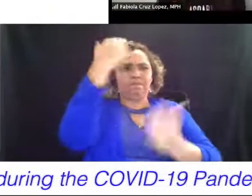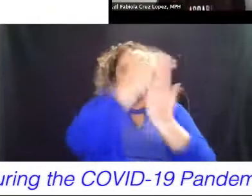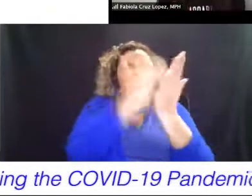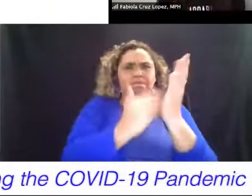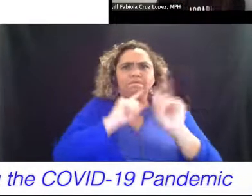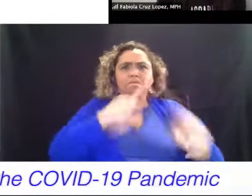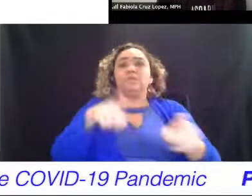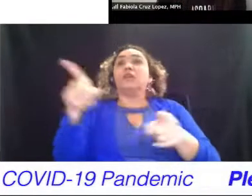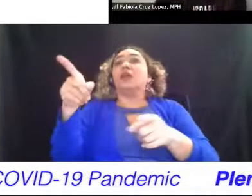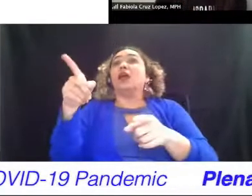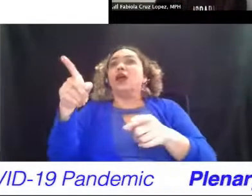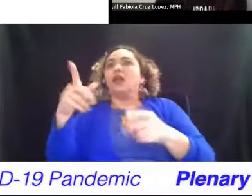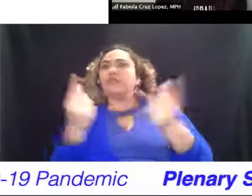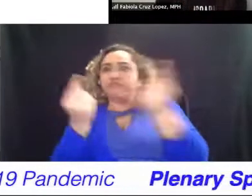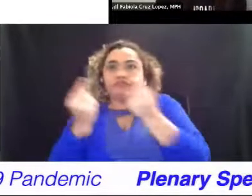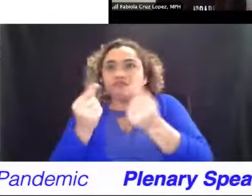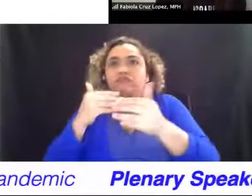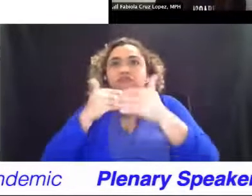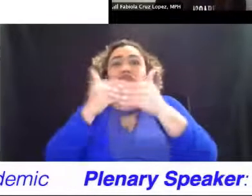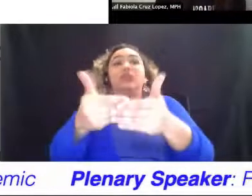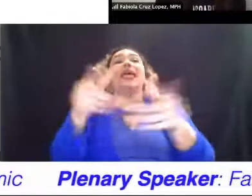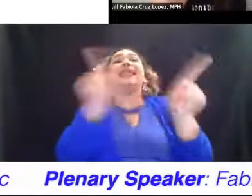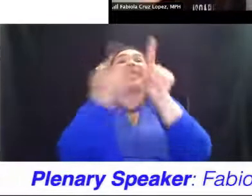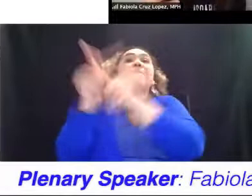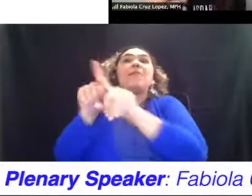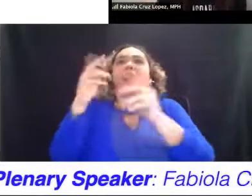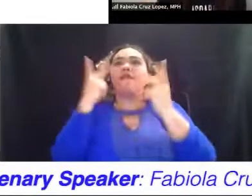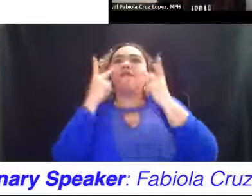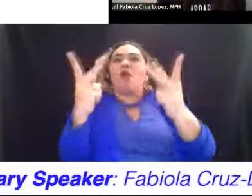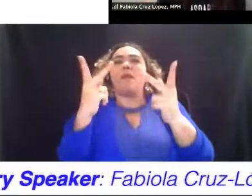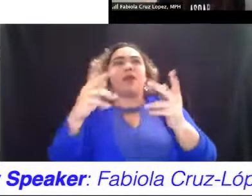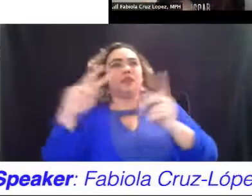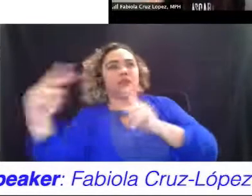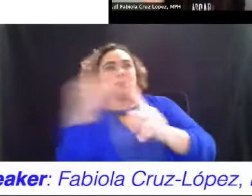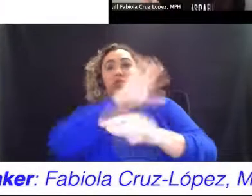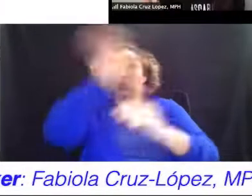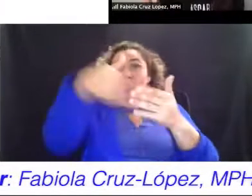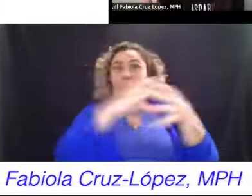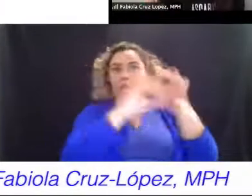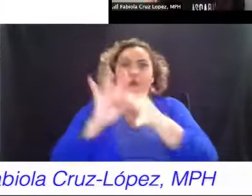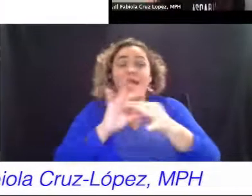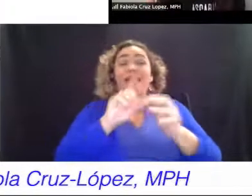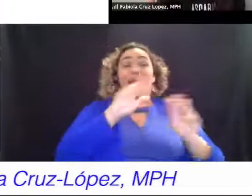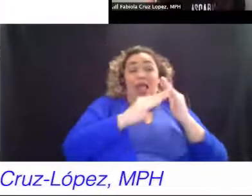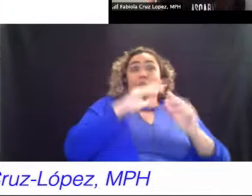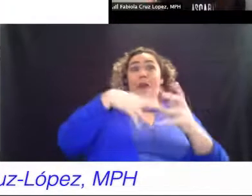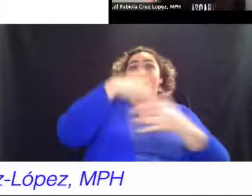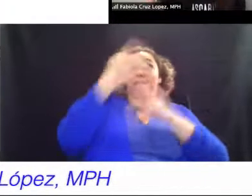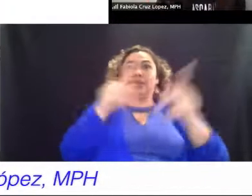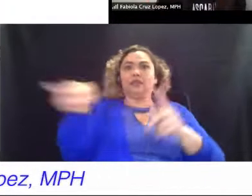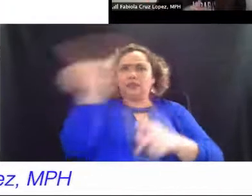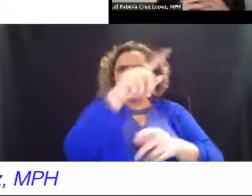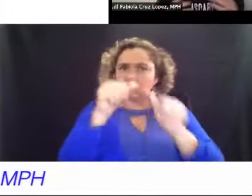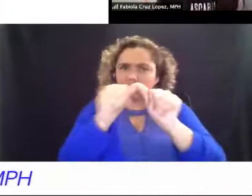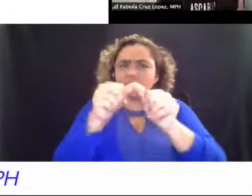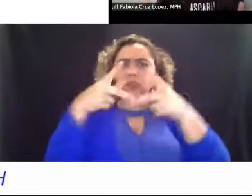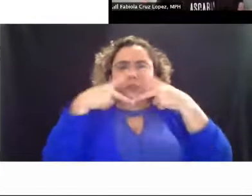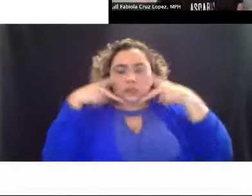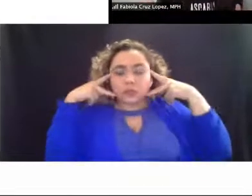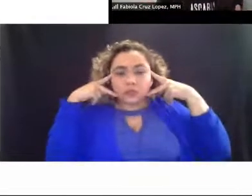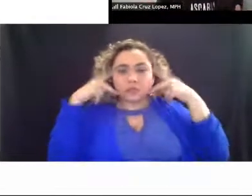esté llevando, pues lleve una sola respuesta. De la comunidad, continuar utilizando la mascarilla, mantener